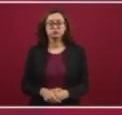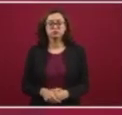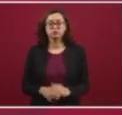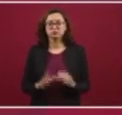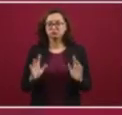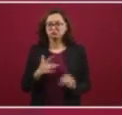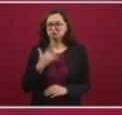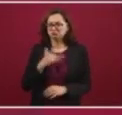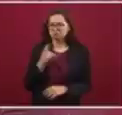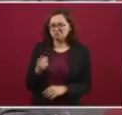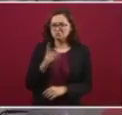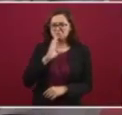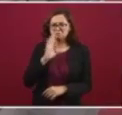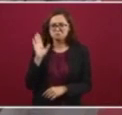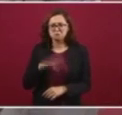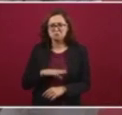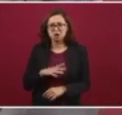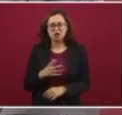inapropiado